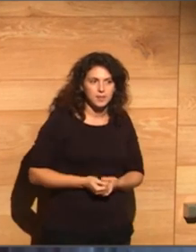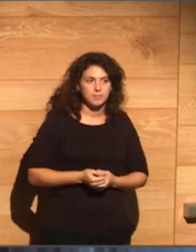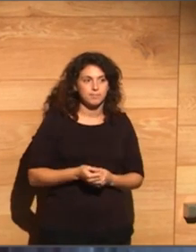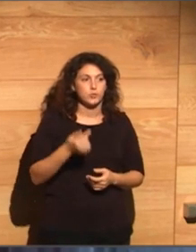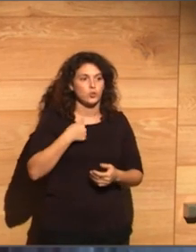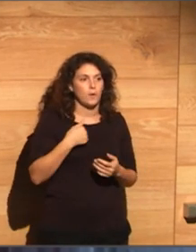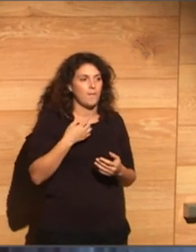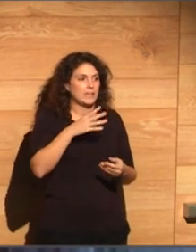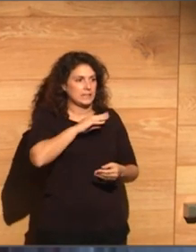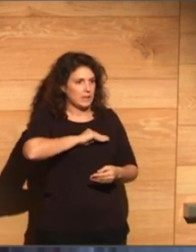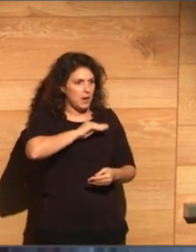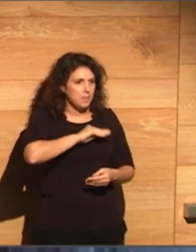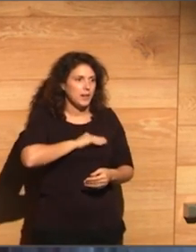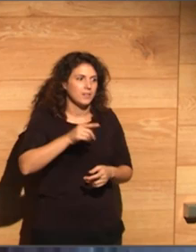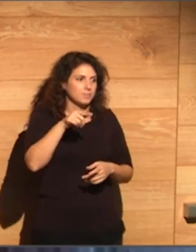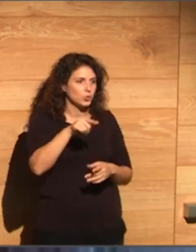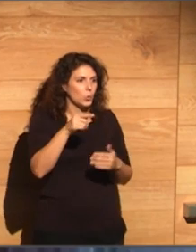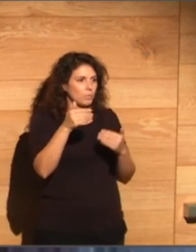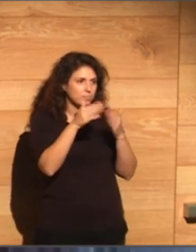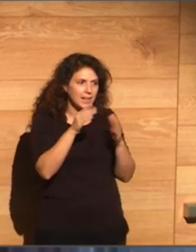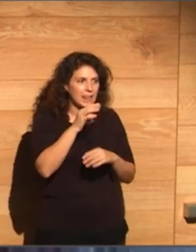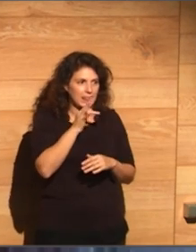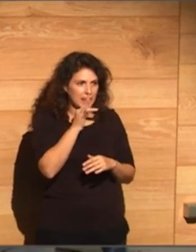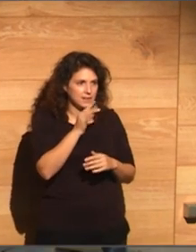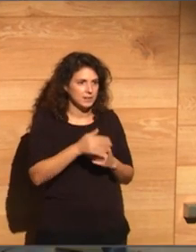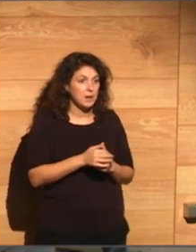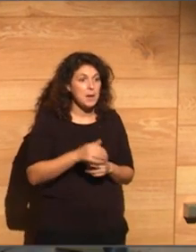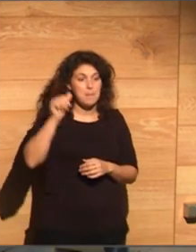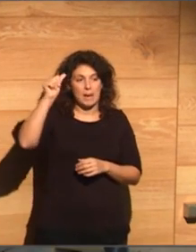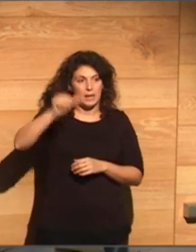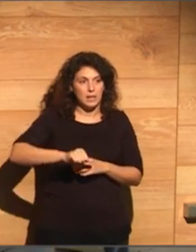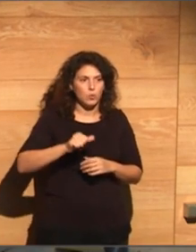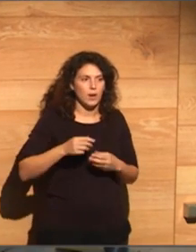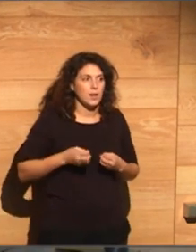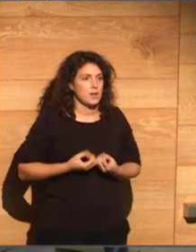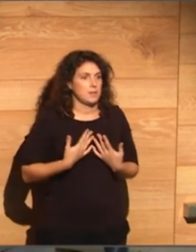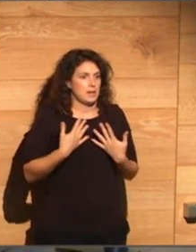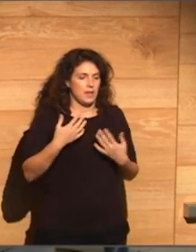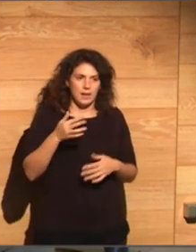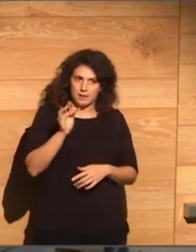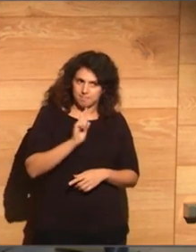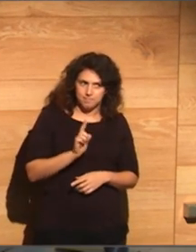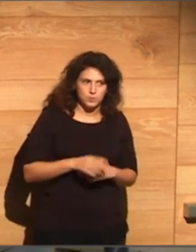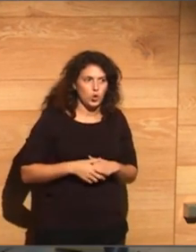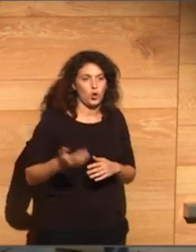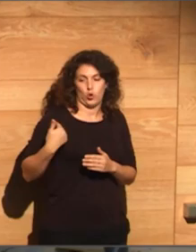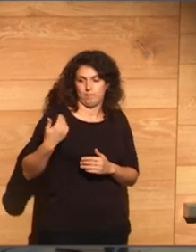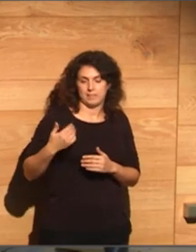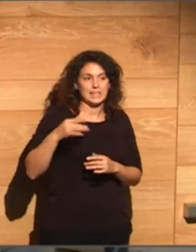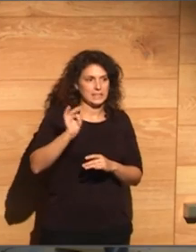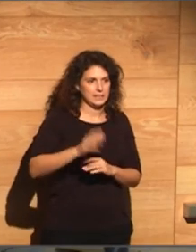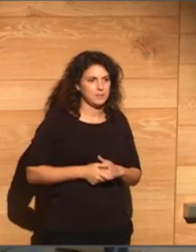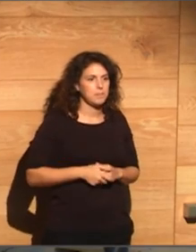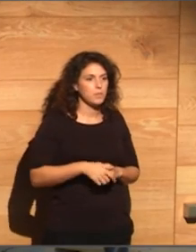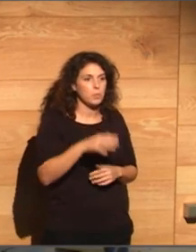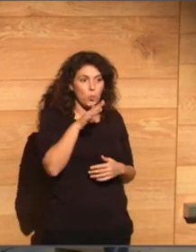esté suficientemente salido Luis José, ¿no? Es un poco... De todas maneras, la película no es tan inspirada como las anteriores. Por ahí quería ir yo. Por